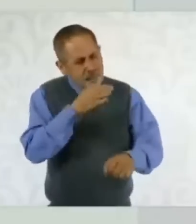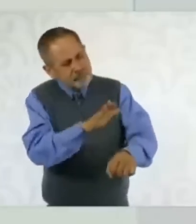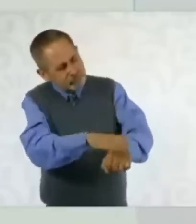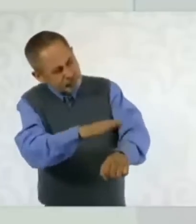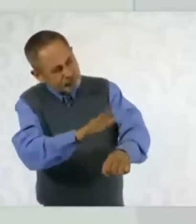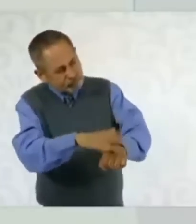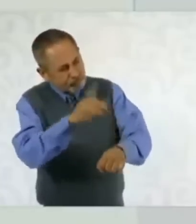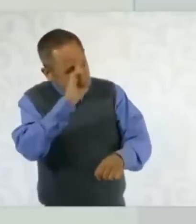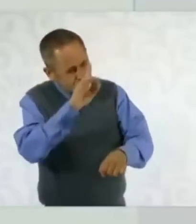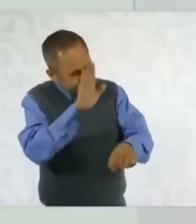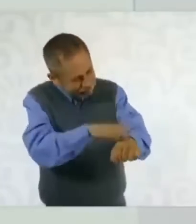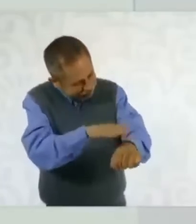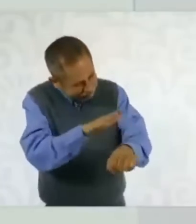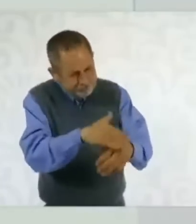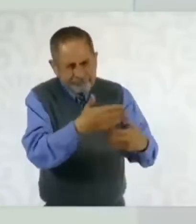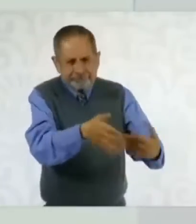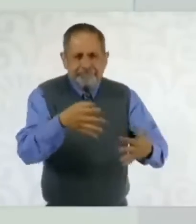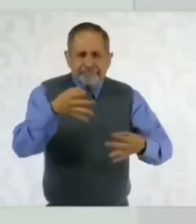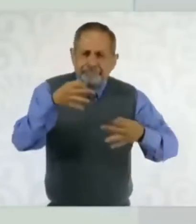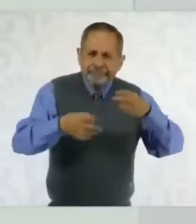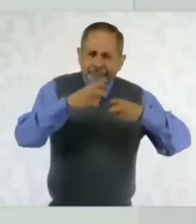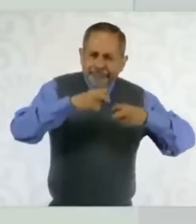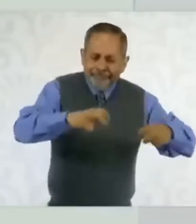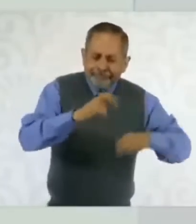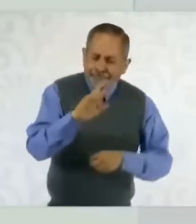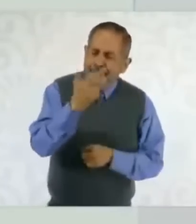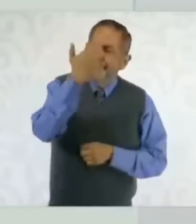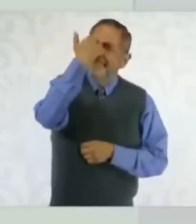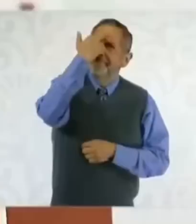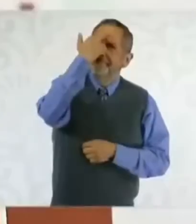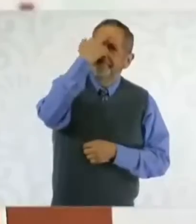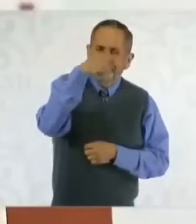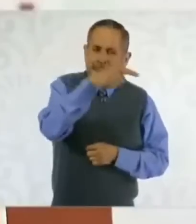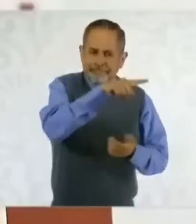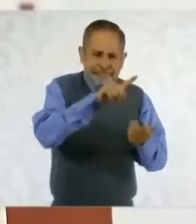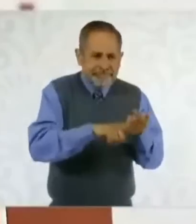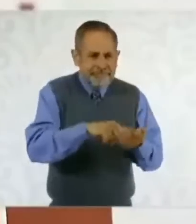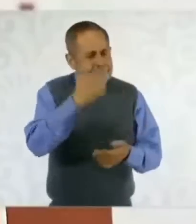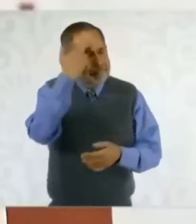a los ministros a que recuerden sus clases,